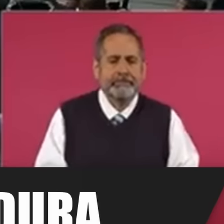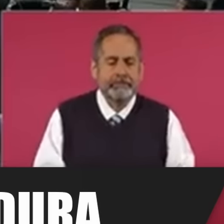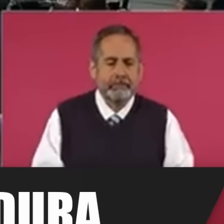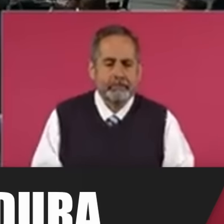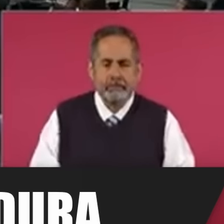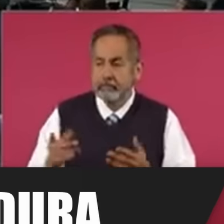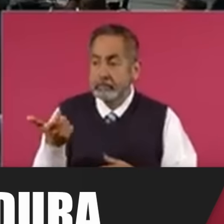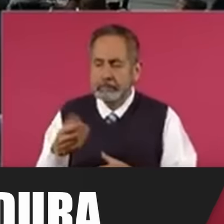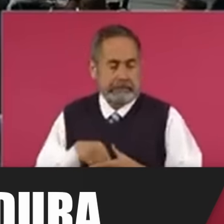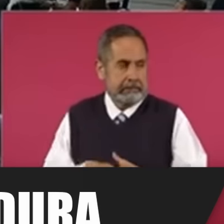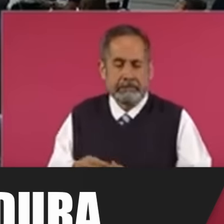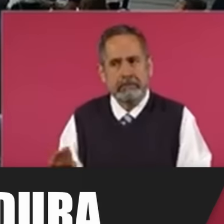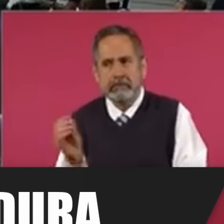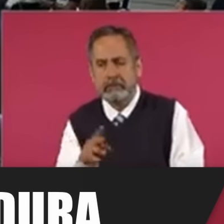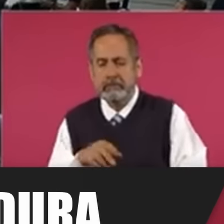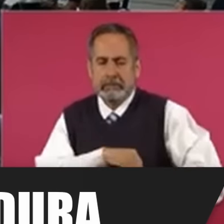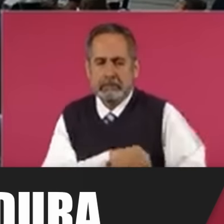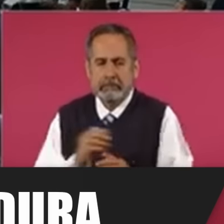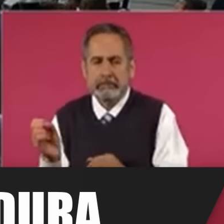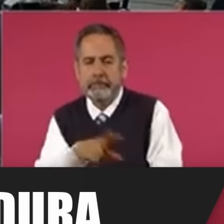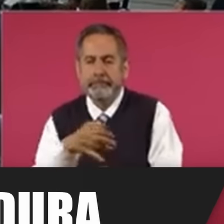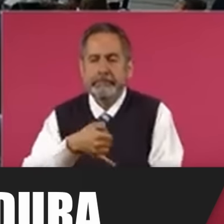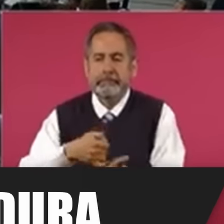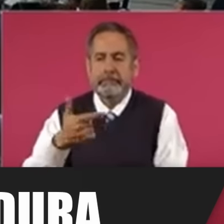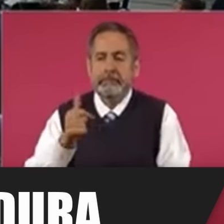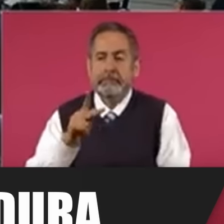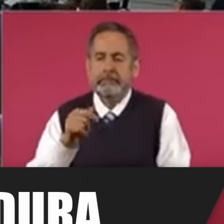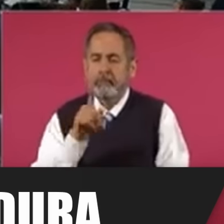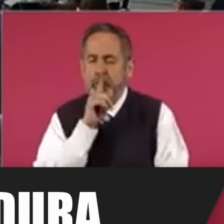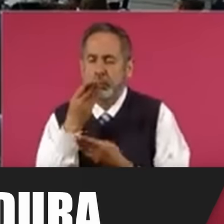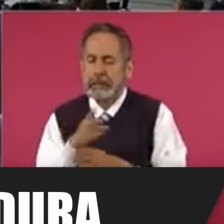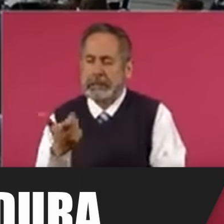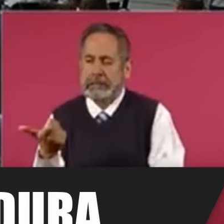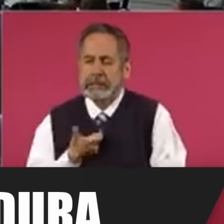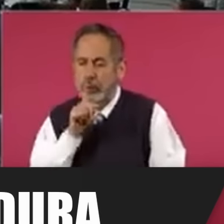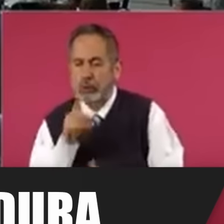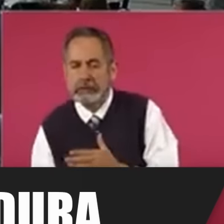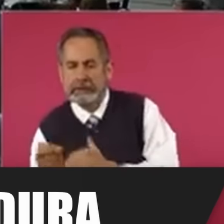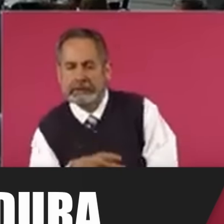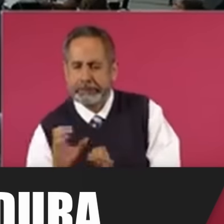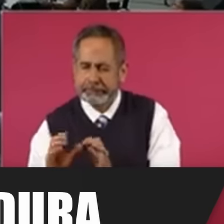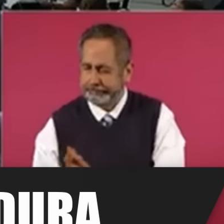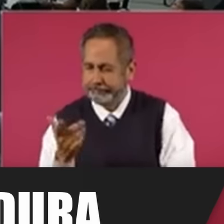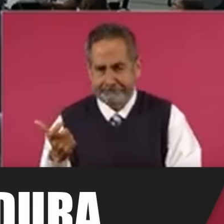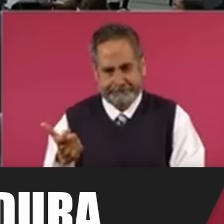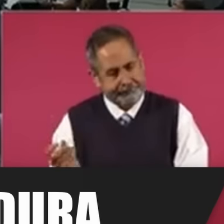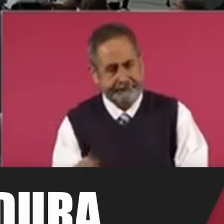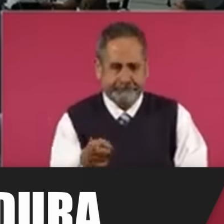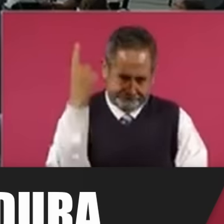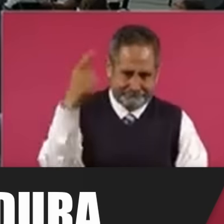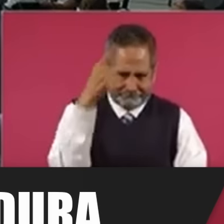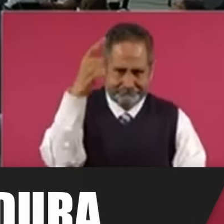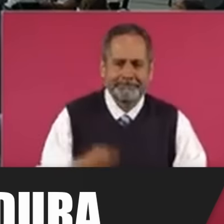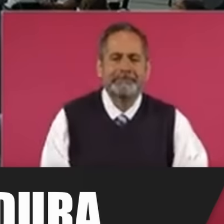Venme a depositar este cheque en mi cuenta de las Islas Galápagos. Ah, afirmativo, 10-14. Ahí está el poder. Sale. Vale,